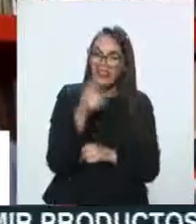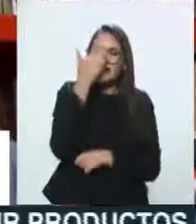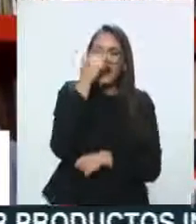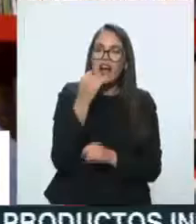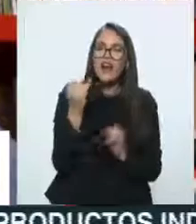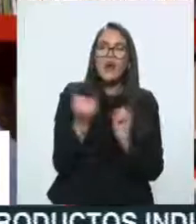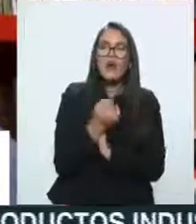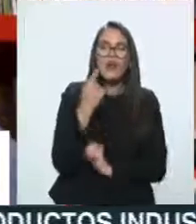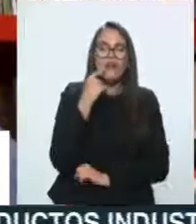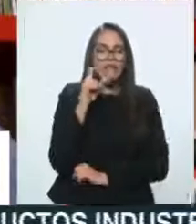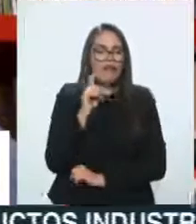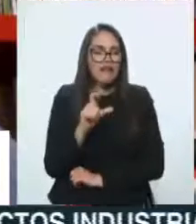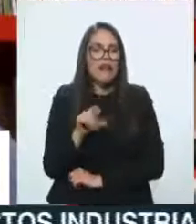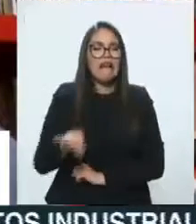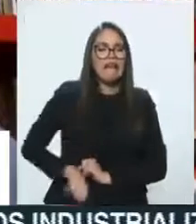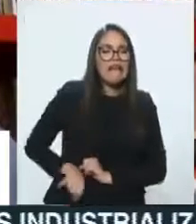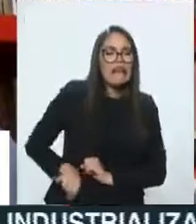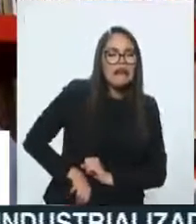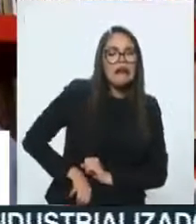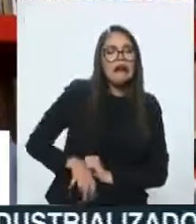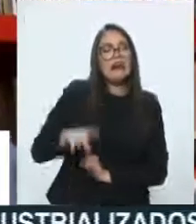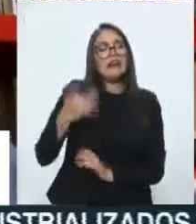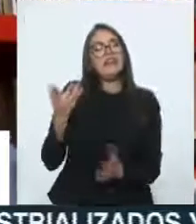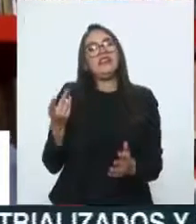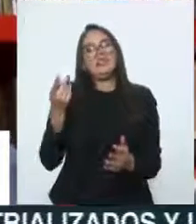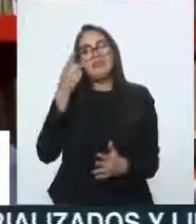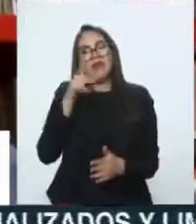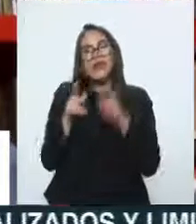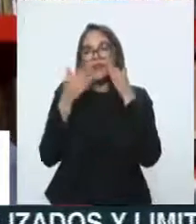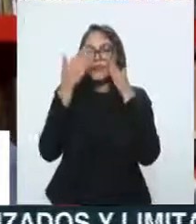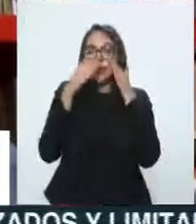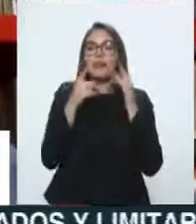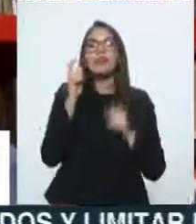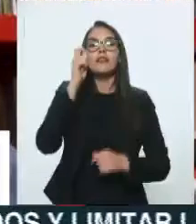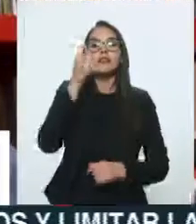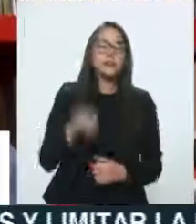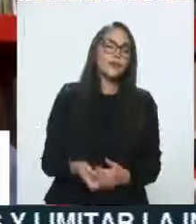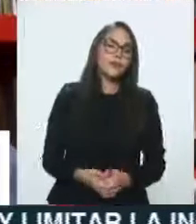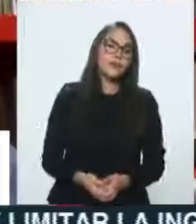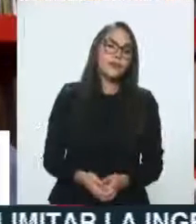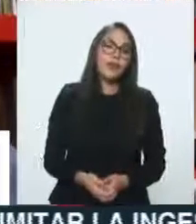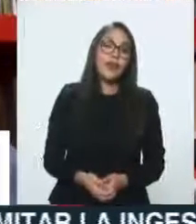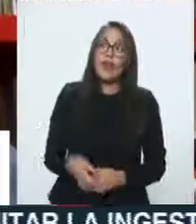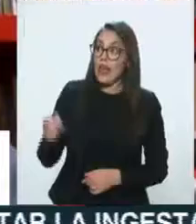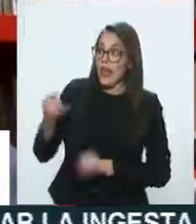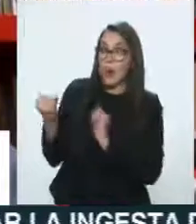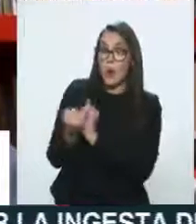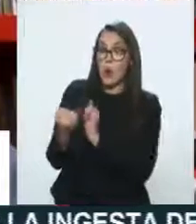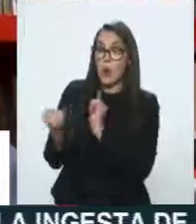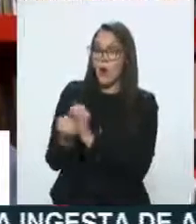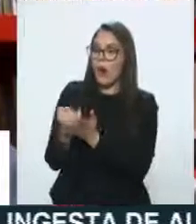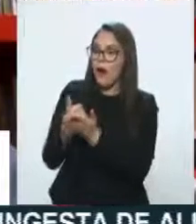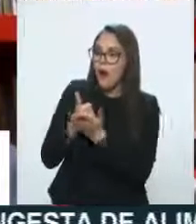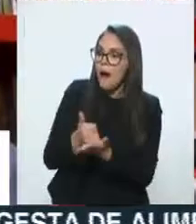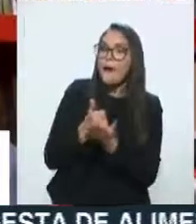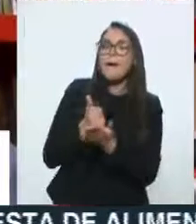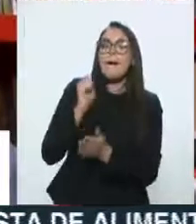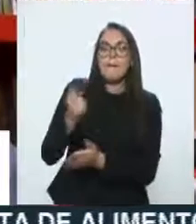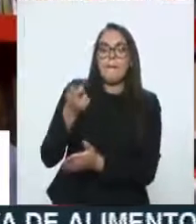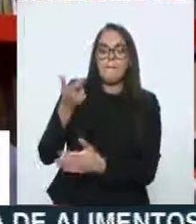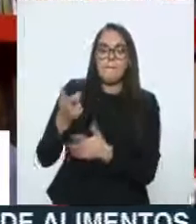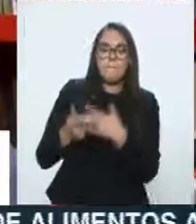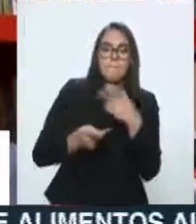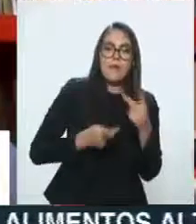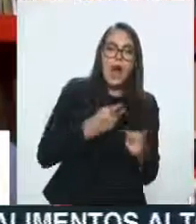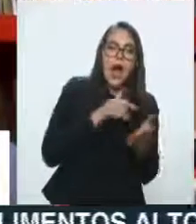son poderes ilegales y poderes ilegítimos, que también le habían ayudado con el financiamiento